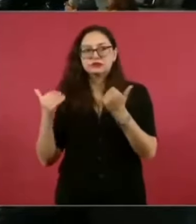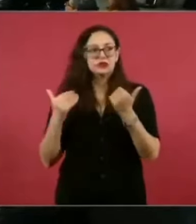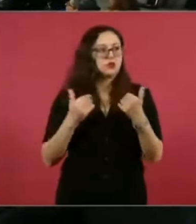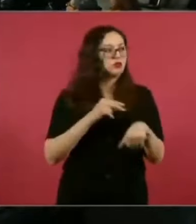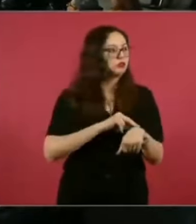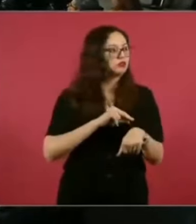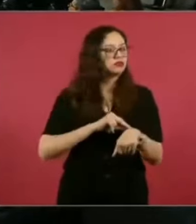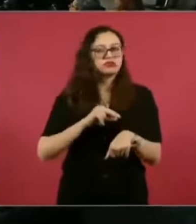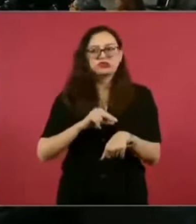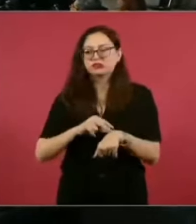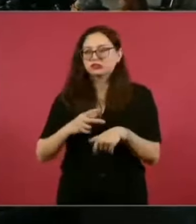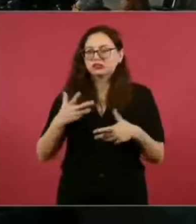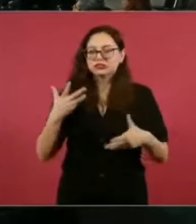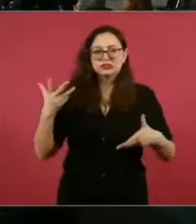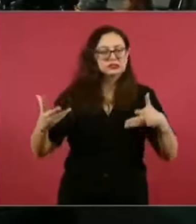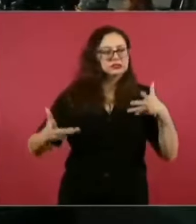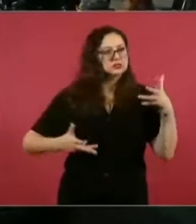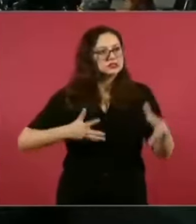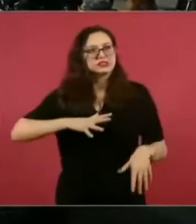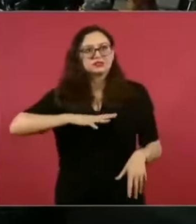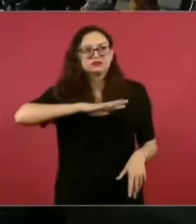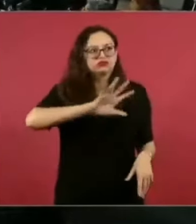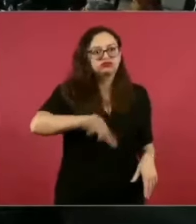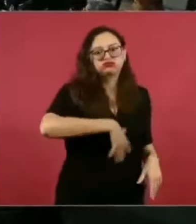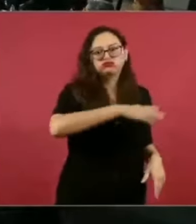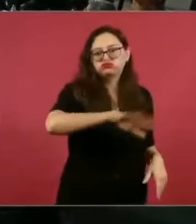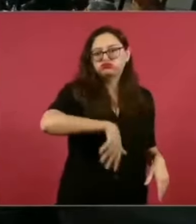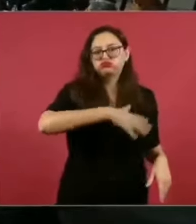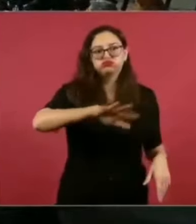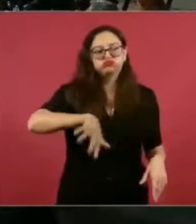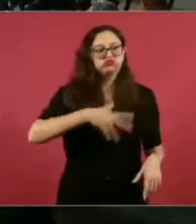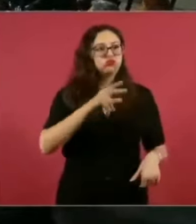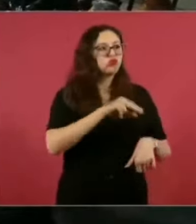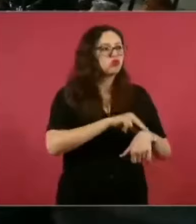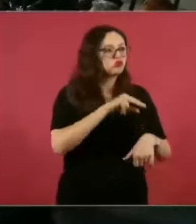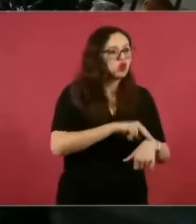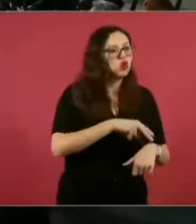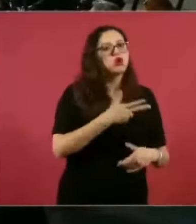médicos generales, especialistas, enfermeras,